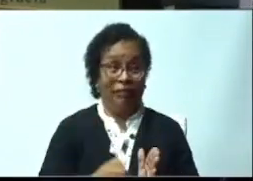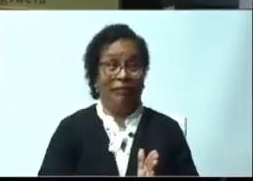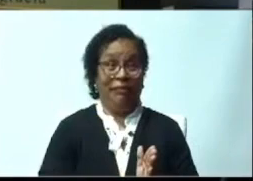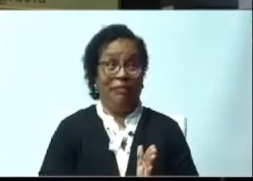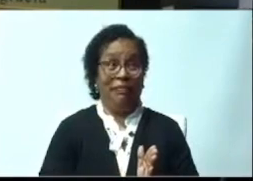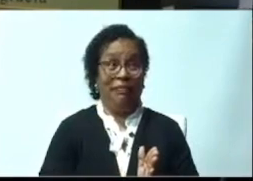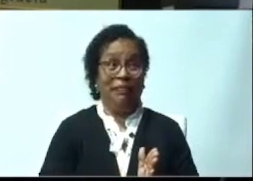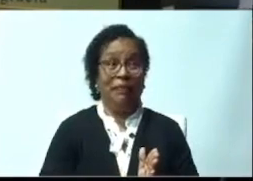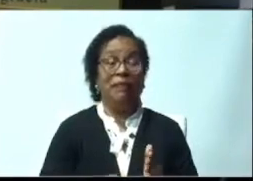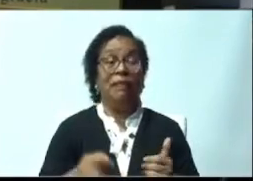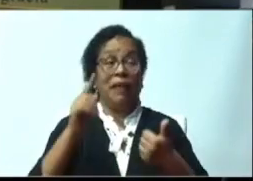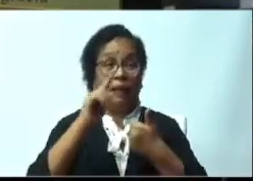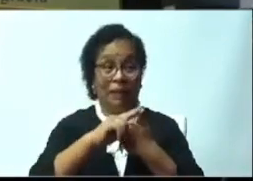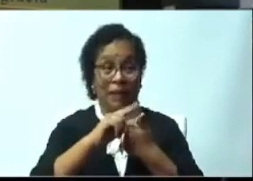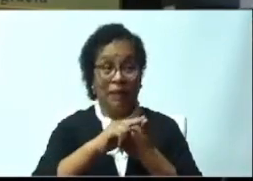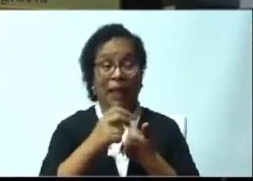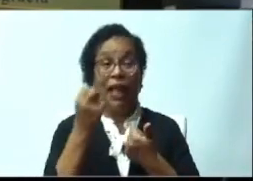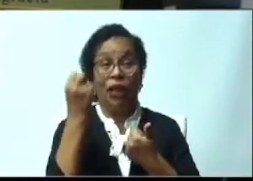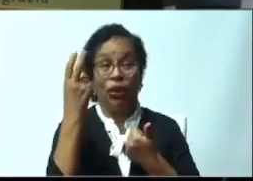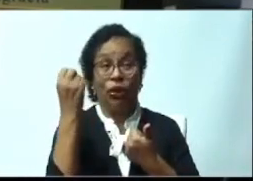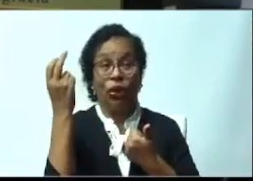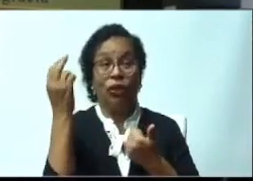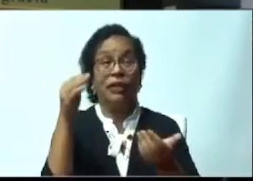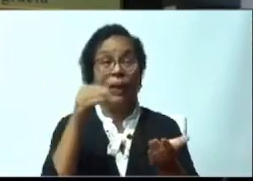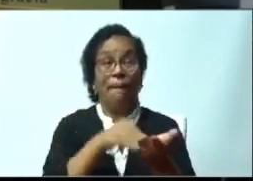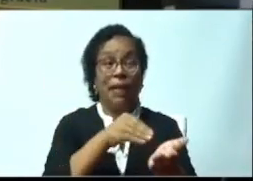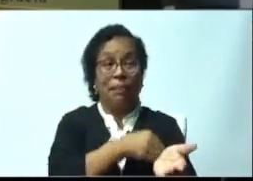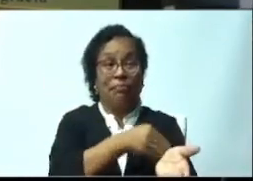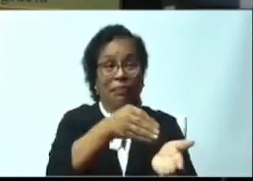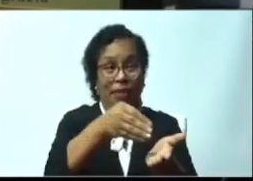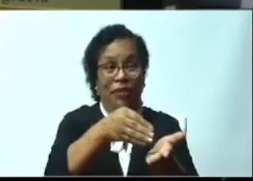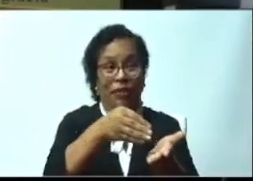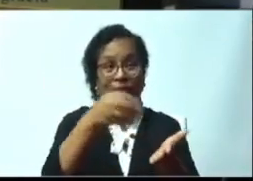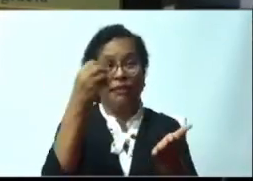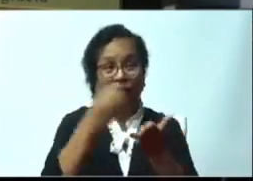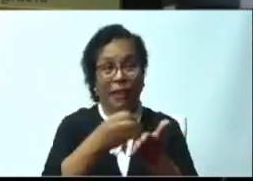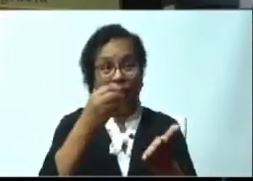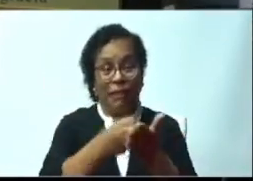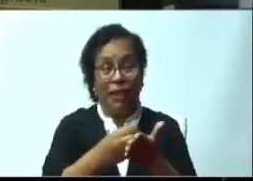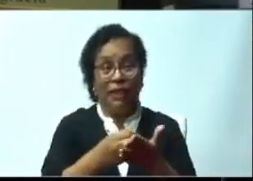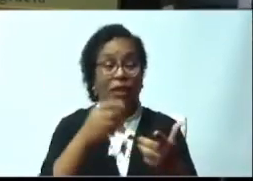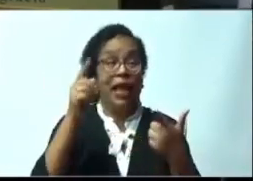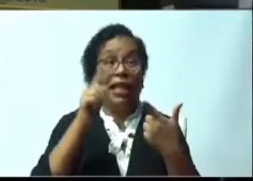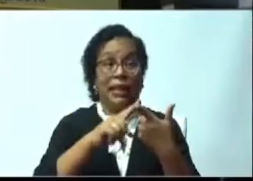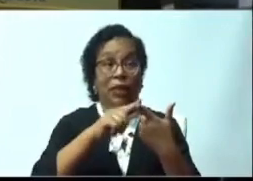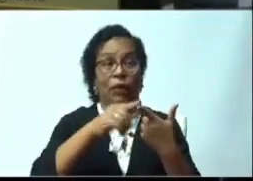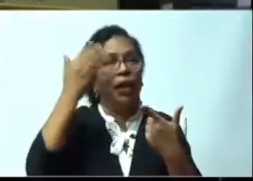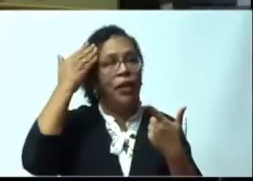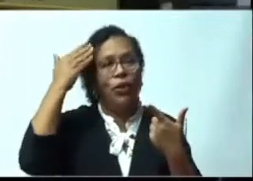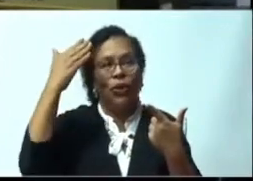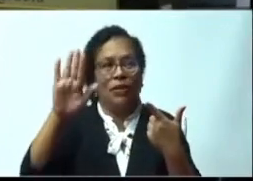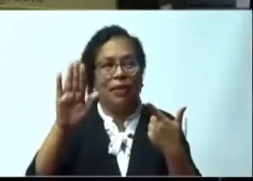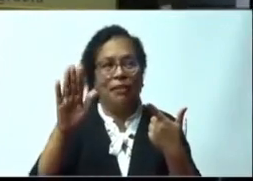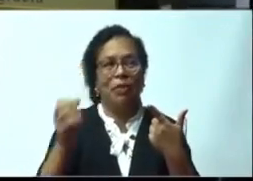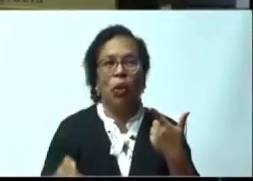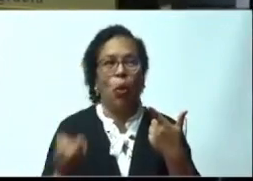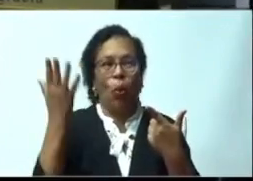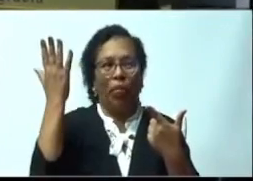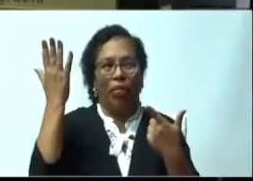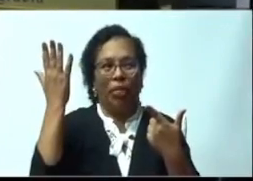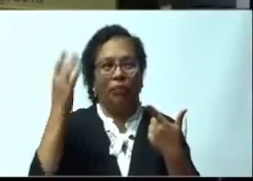amnistía generó 12.000 millones de pesos y esta no sabemos porque cumple en este mes de diciembre.